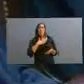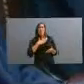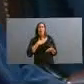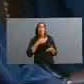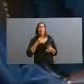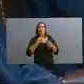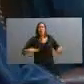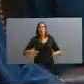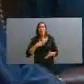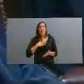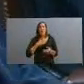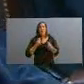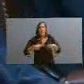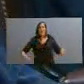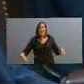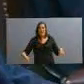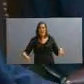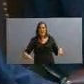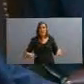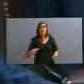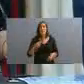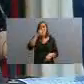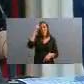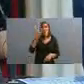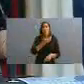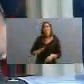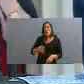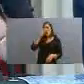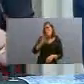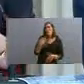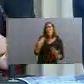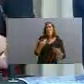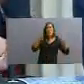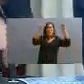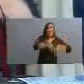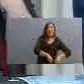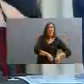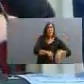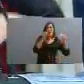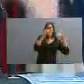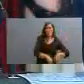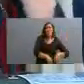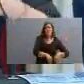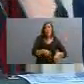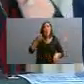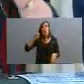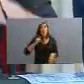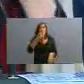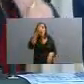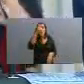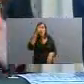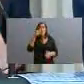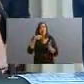nunca insolventarse, porque el Estado nunca puede ser declarado en quiebra. Si la medida es, si el juicio es de estricto